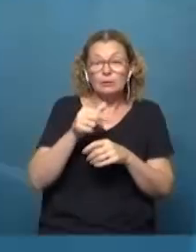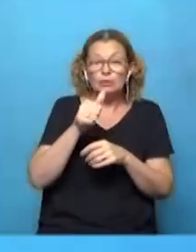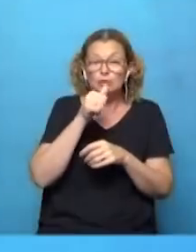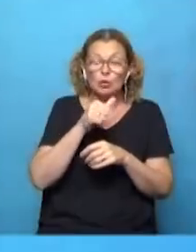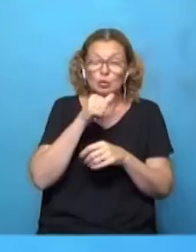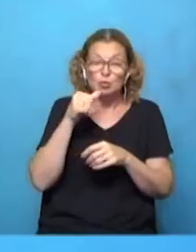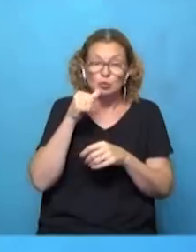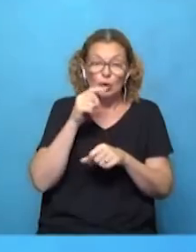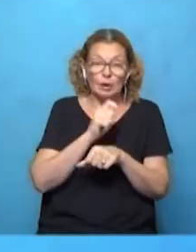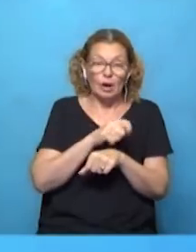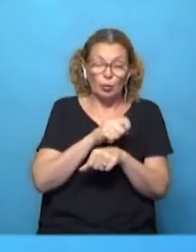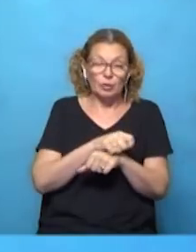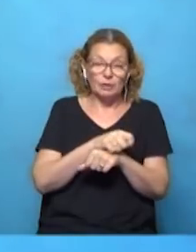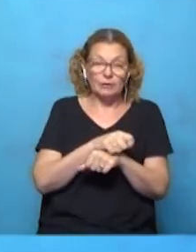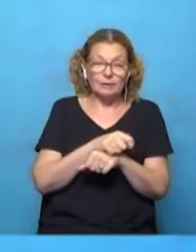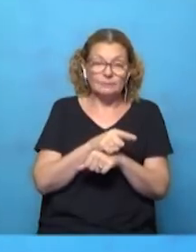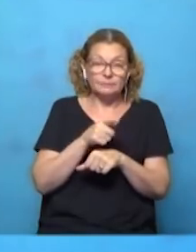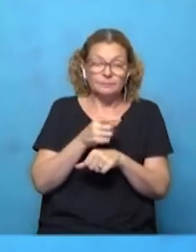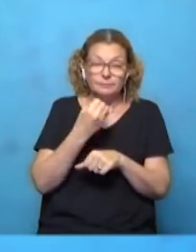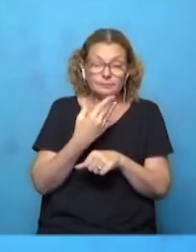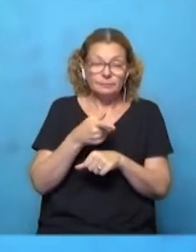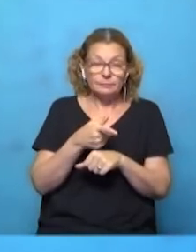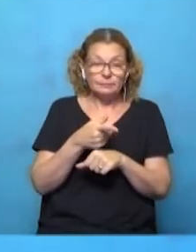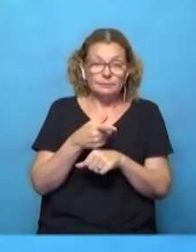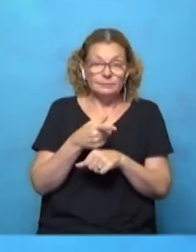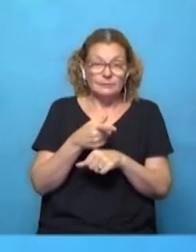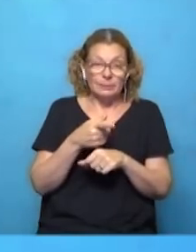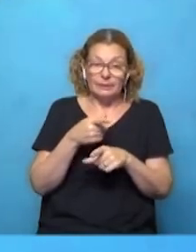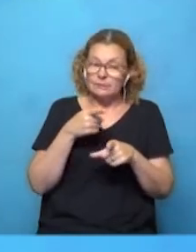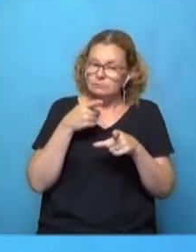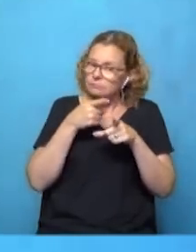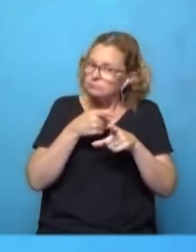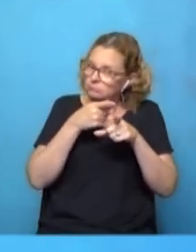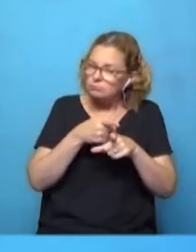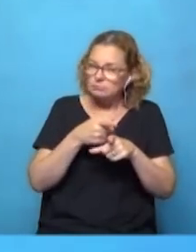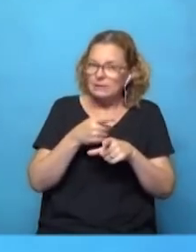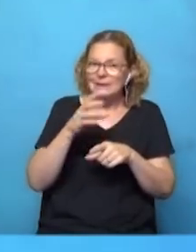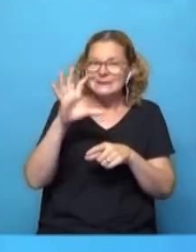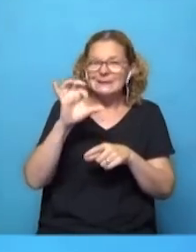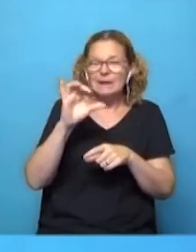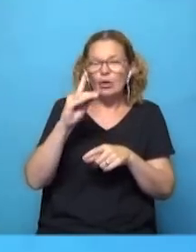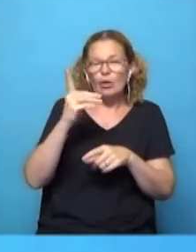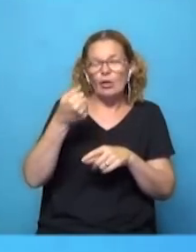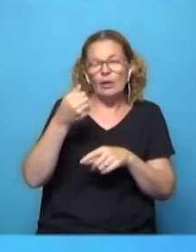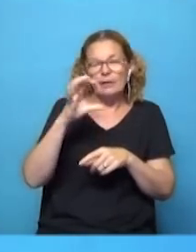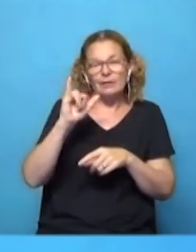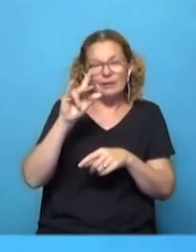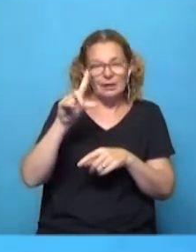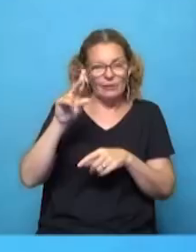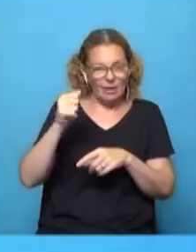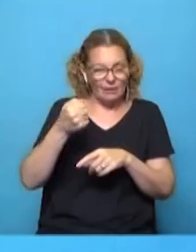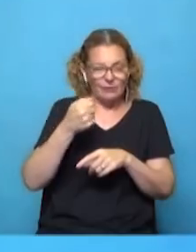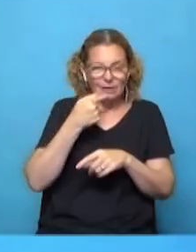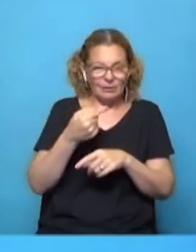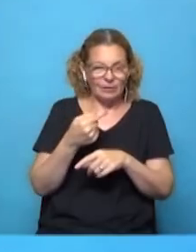este en la justicia y que bueno este van a ser implacables de hecho el propio senador de silvalo lo lo manifestó en la